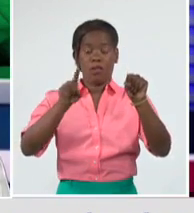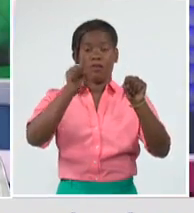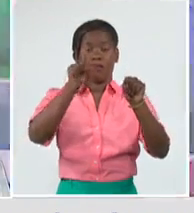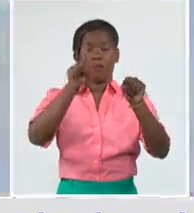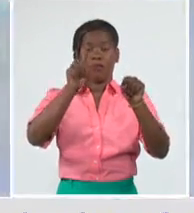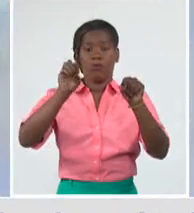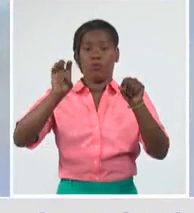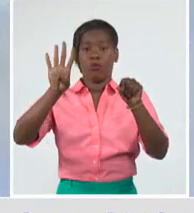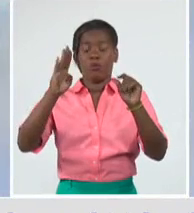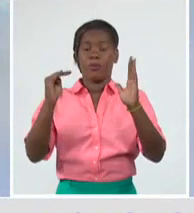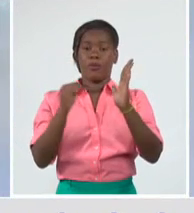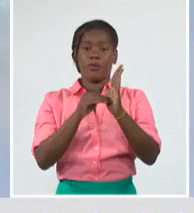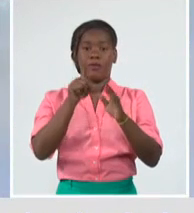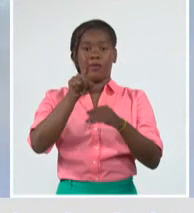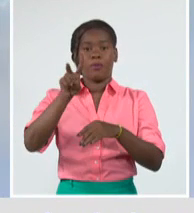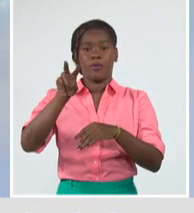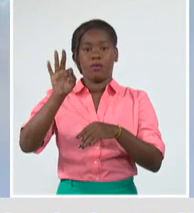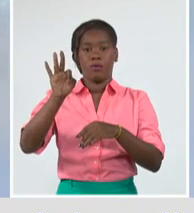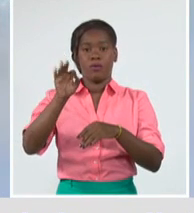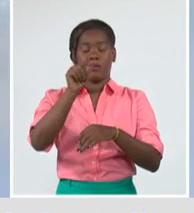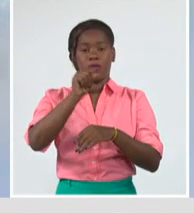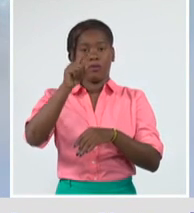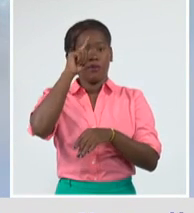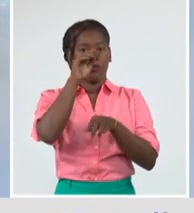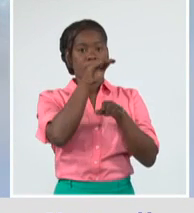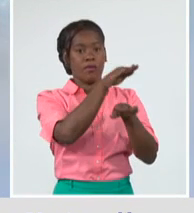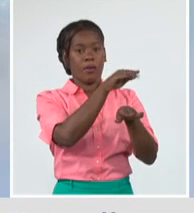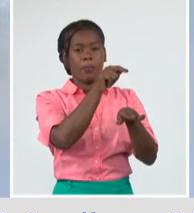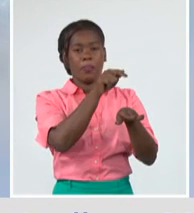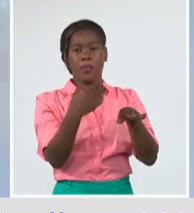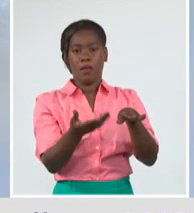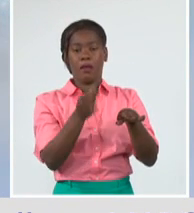104.128 pacientes ingresados, de ellos